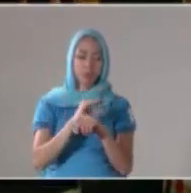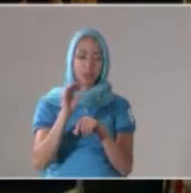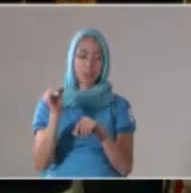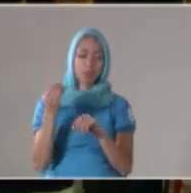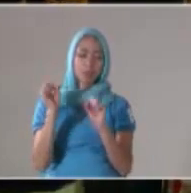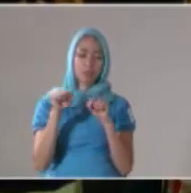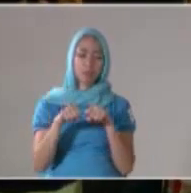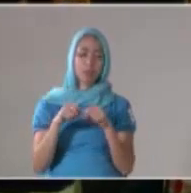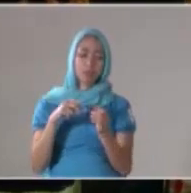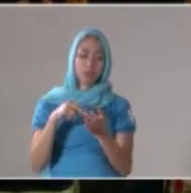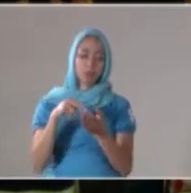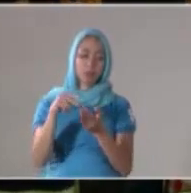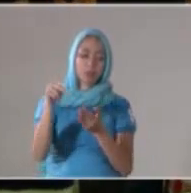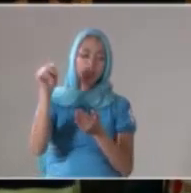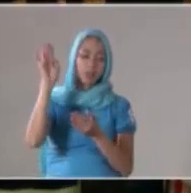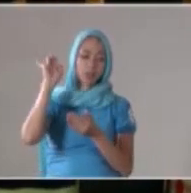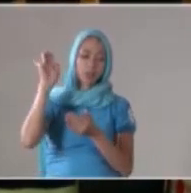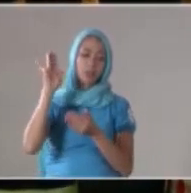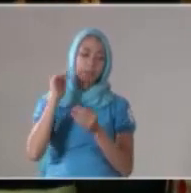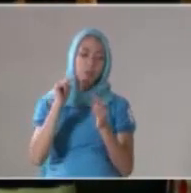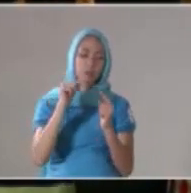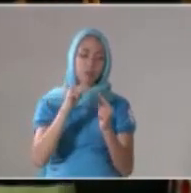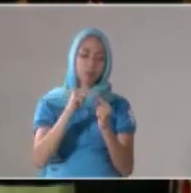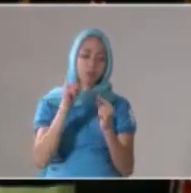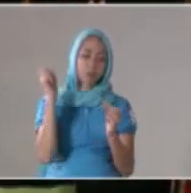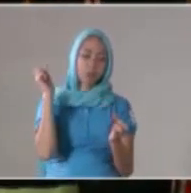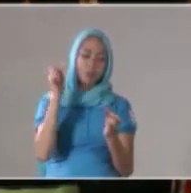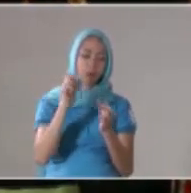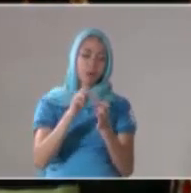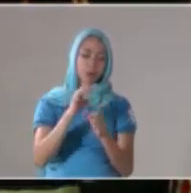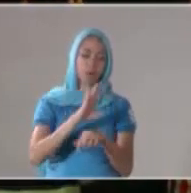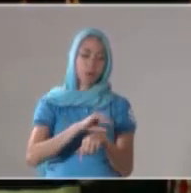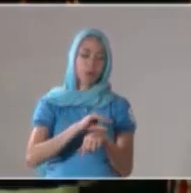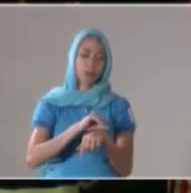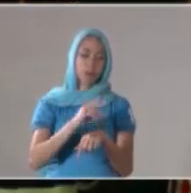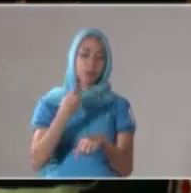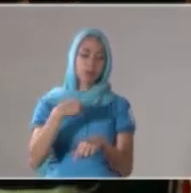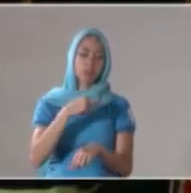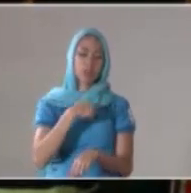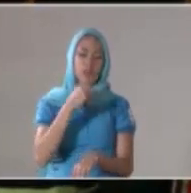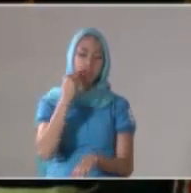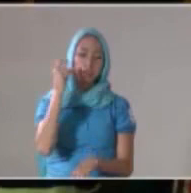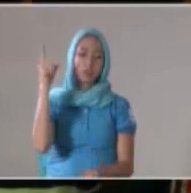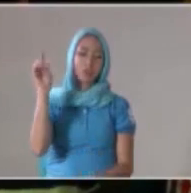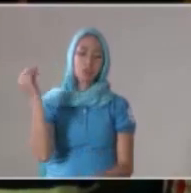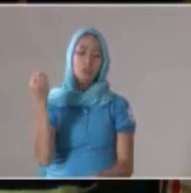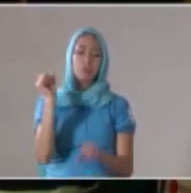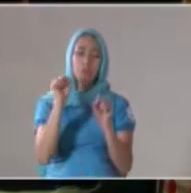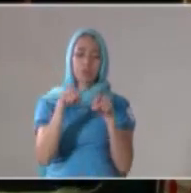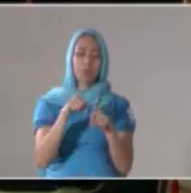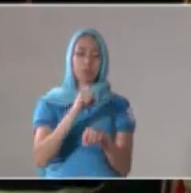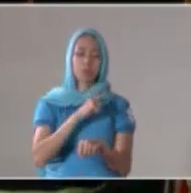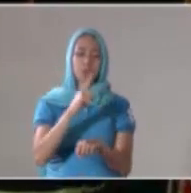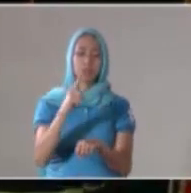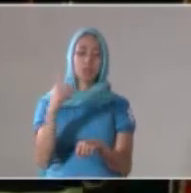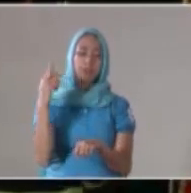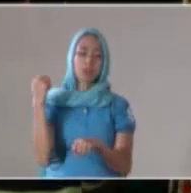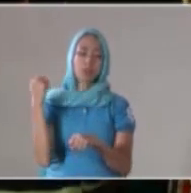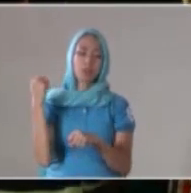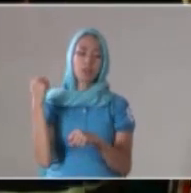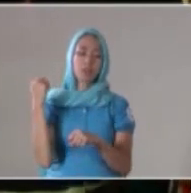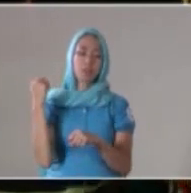desarrollarse, Señor, conforme a tu propósito en este lugar. Permítenos, Señor, en el nombre de Jesús, que podamos ser, Señor, para